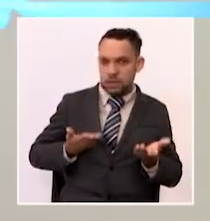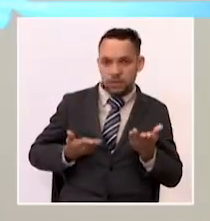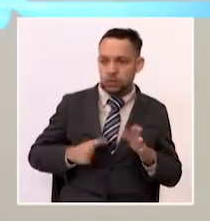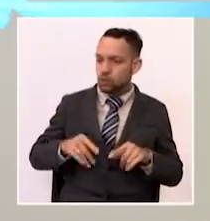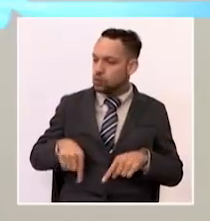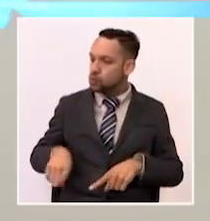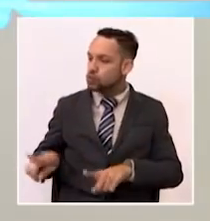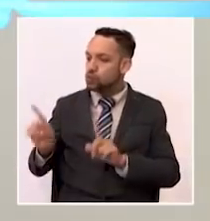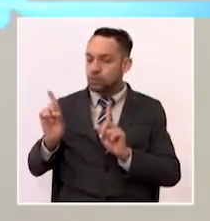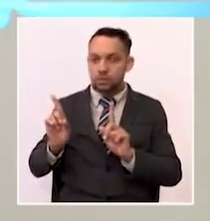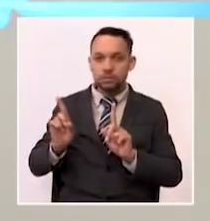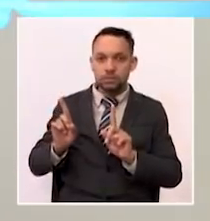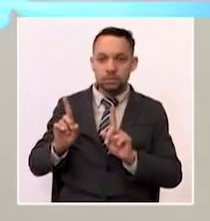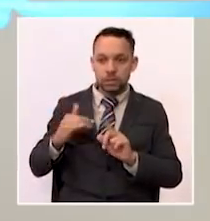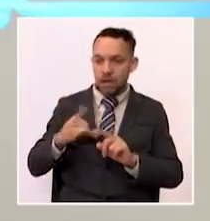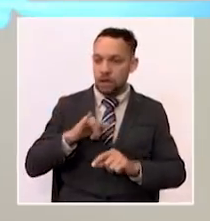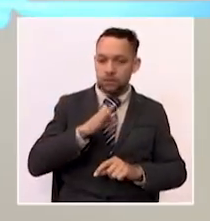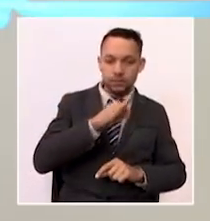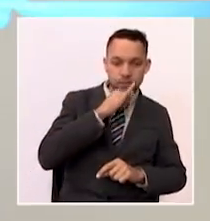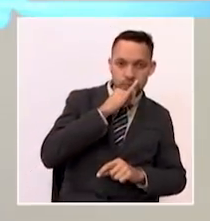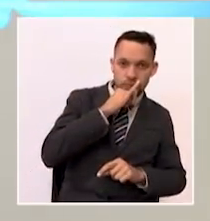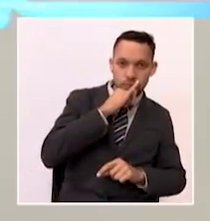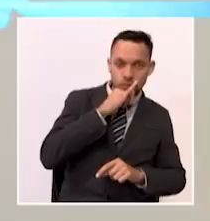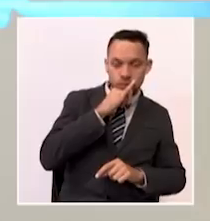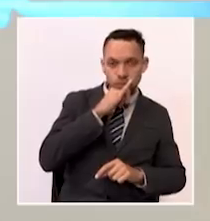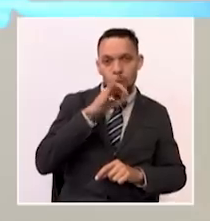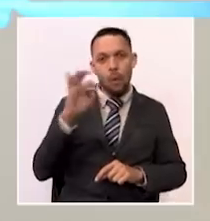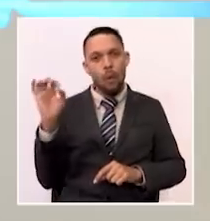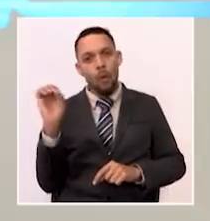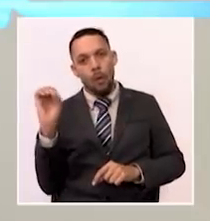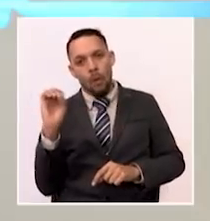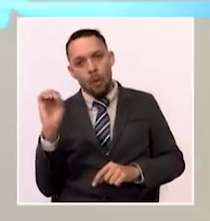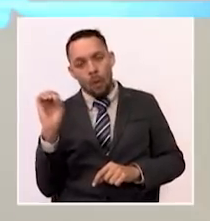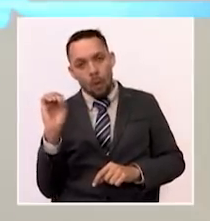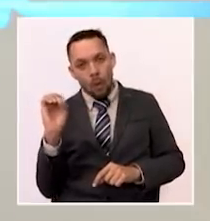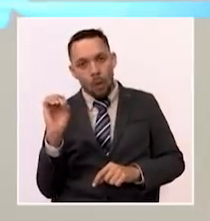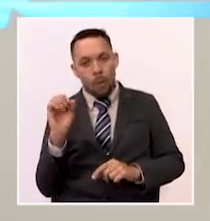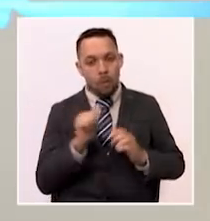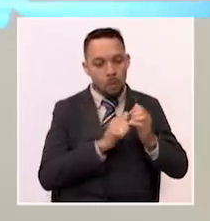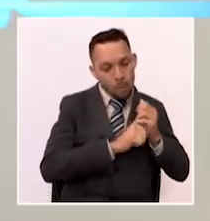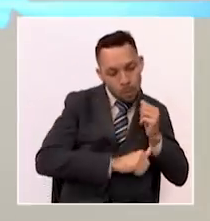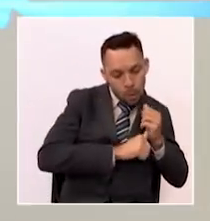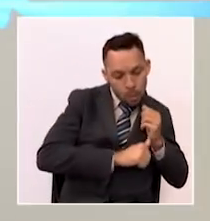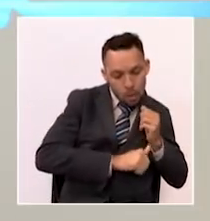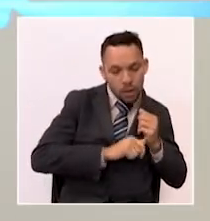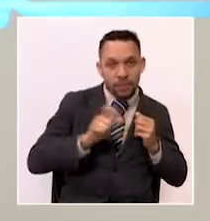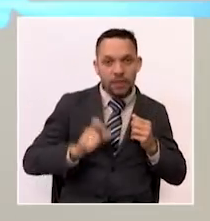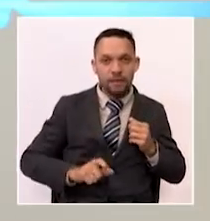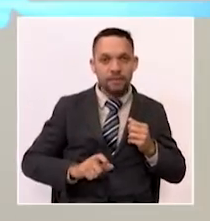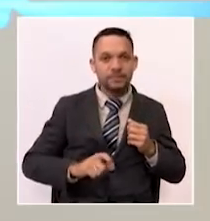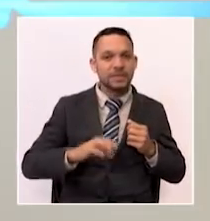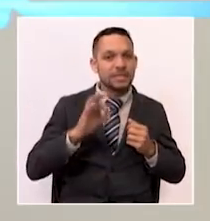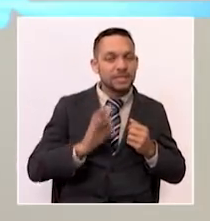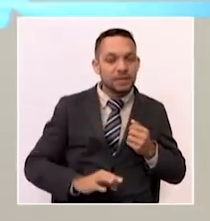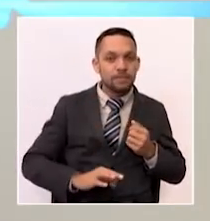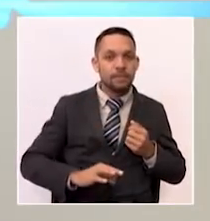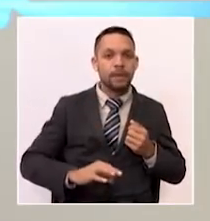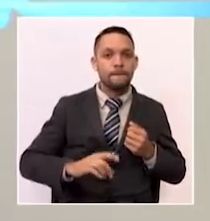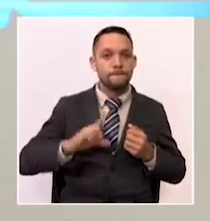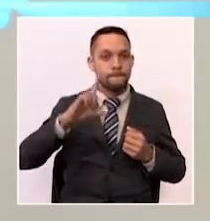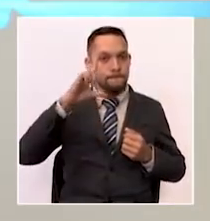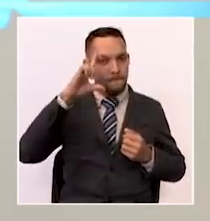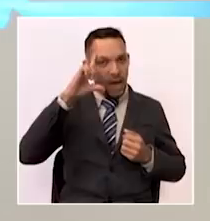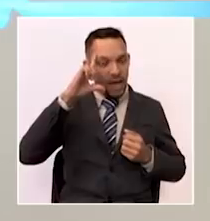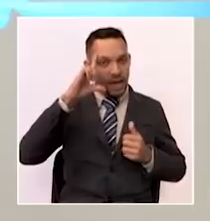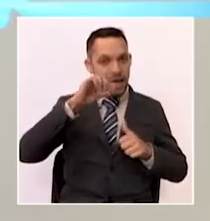tenido, haya orinado o haya hecho popó, tiene que limpiarse siempre de la vagina hacia atrás